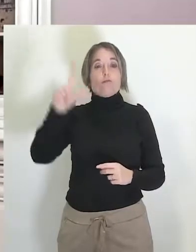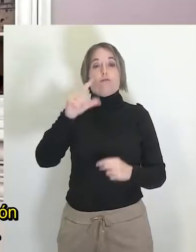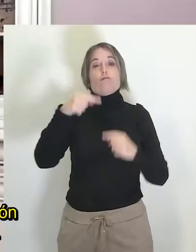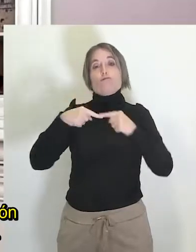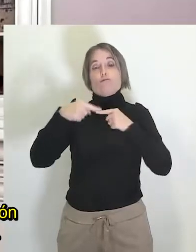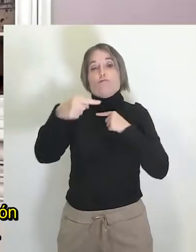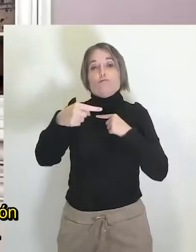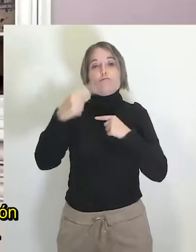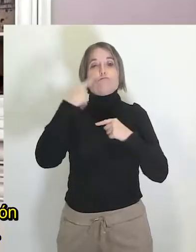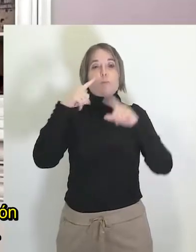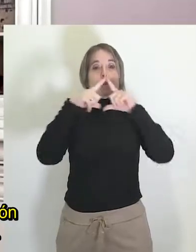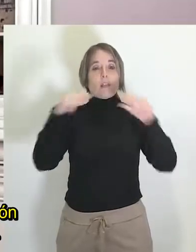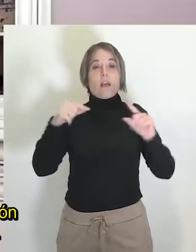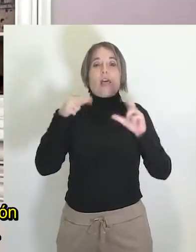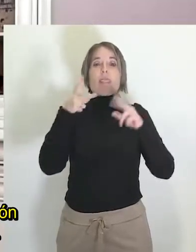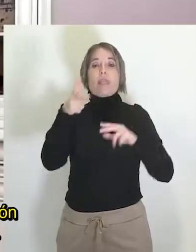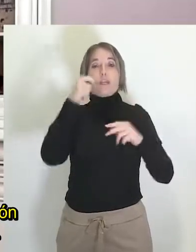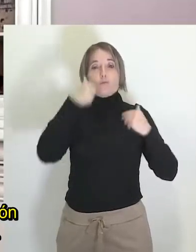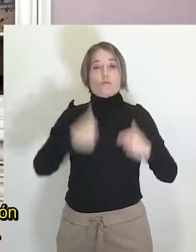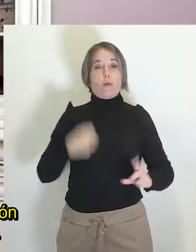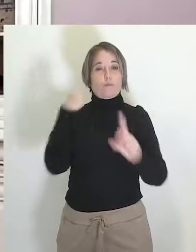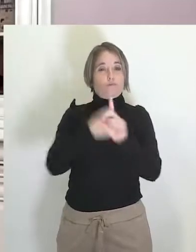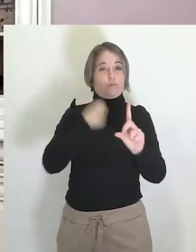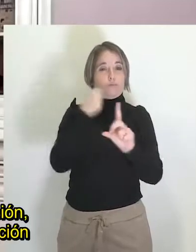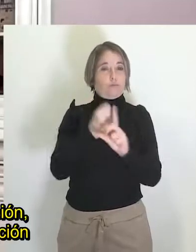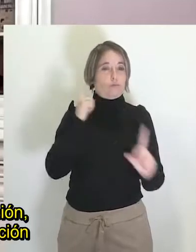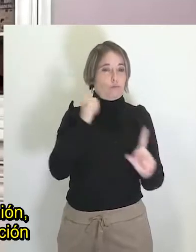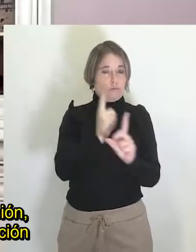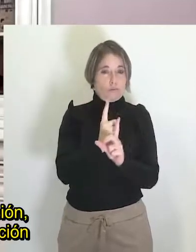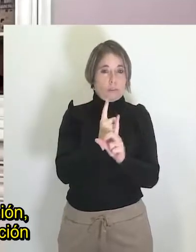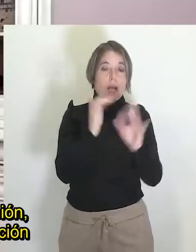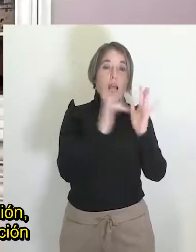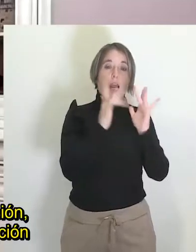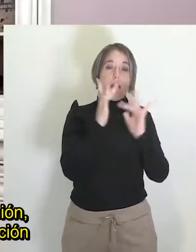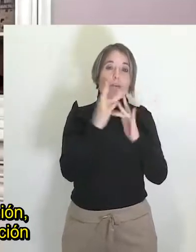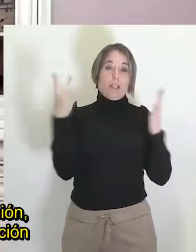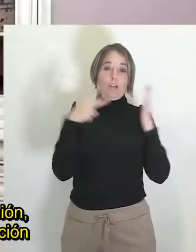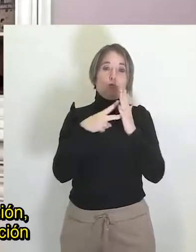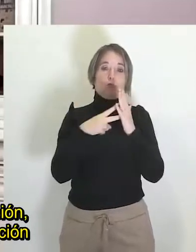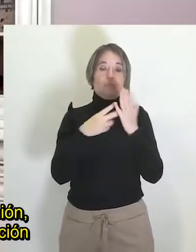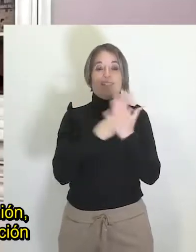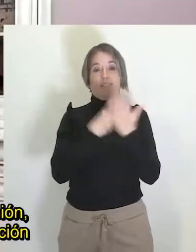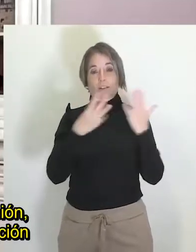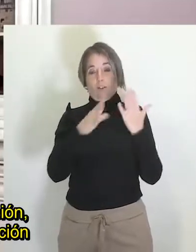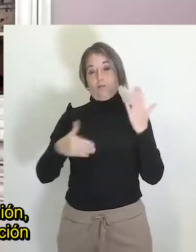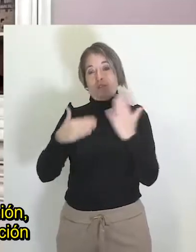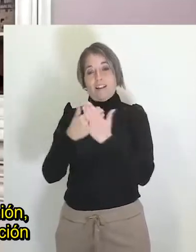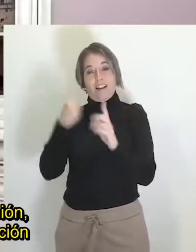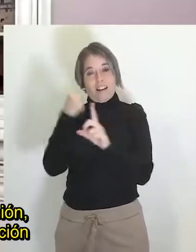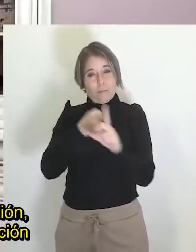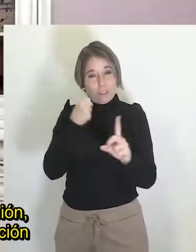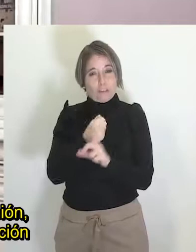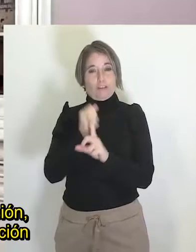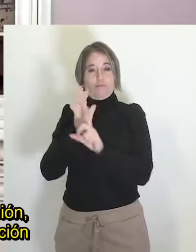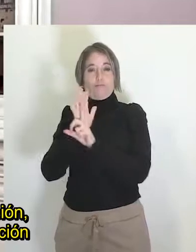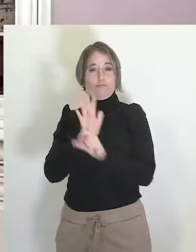día de Nicaragua en una sistemática vulneración de los derechos humanos. Desde abril de 2018, la represión, la